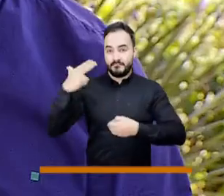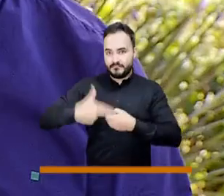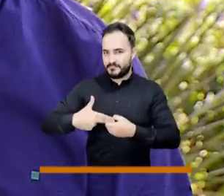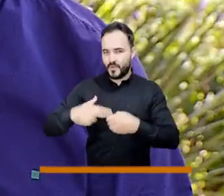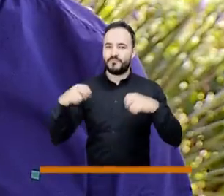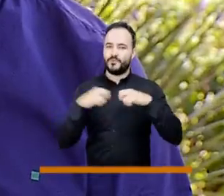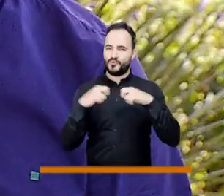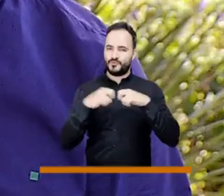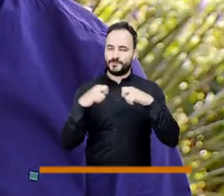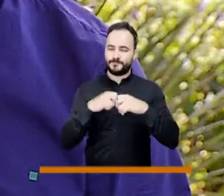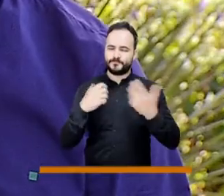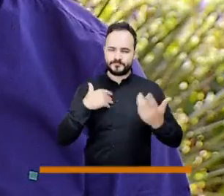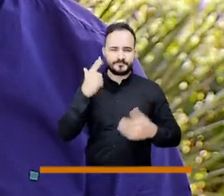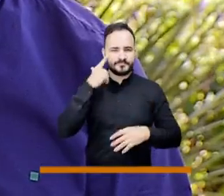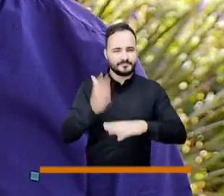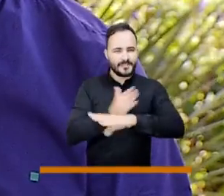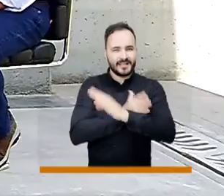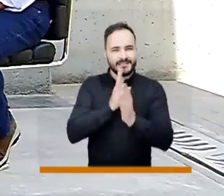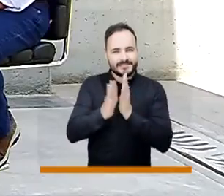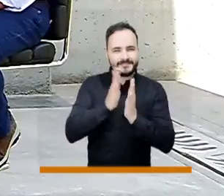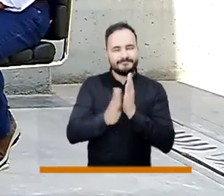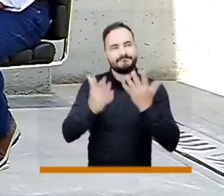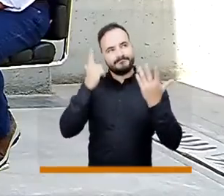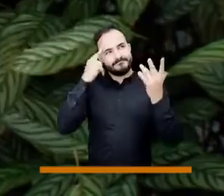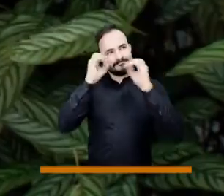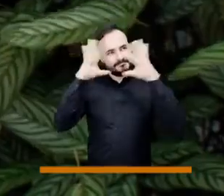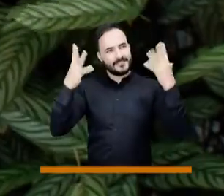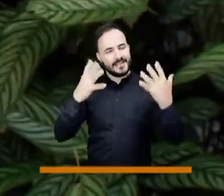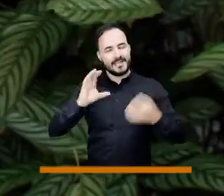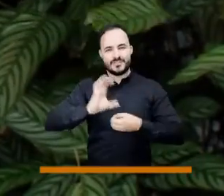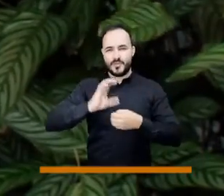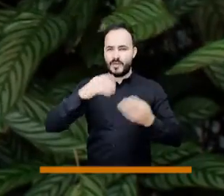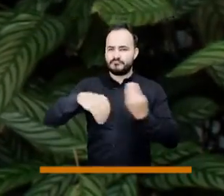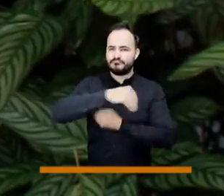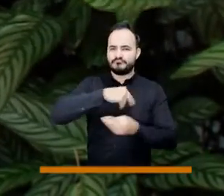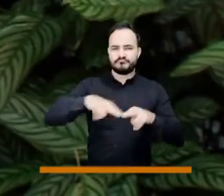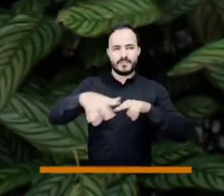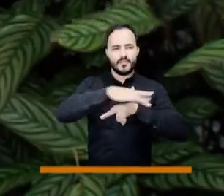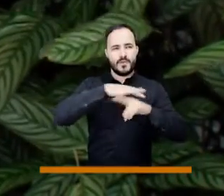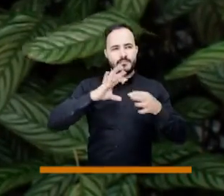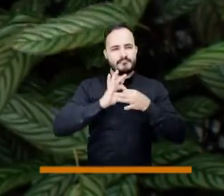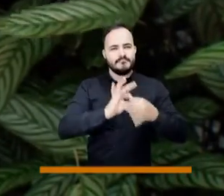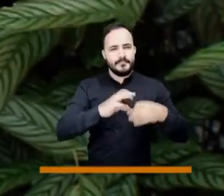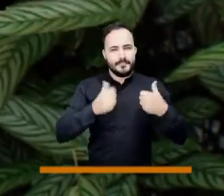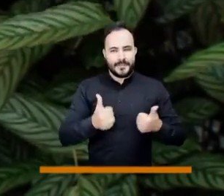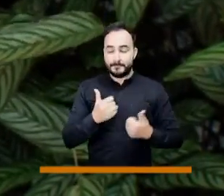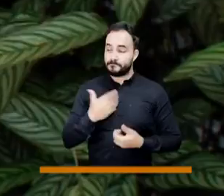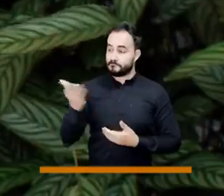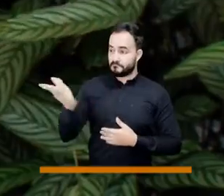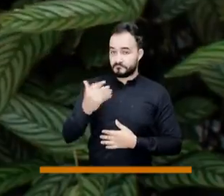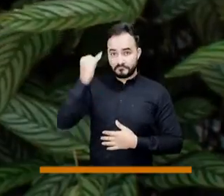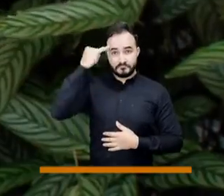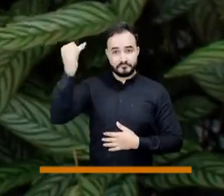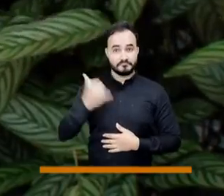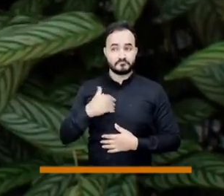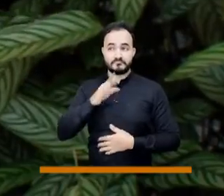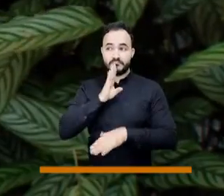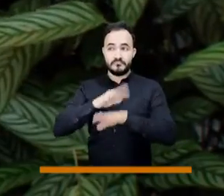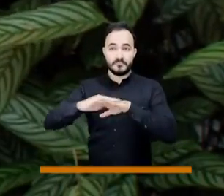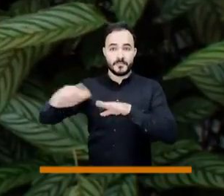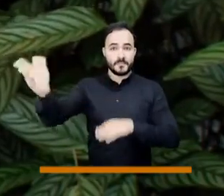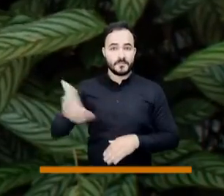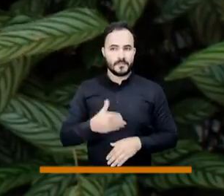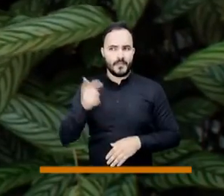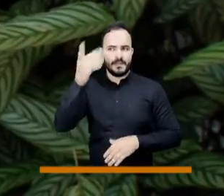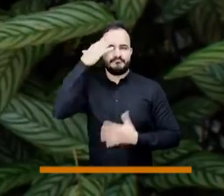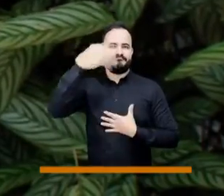precisamente a esa ciudad sostenible de la que veníamos hablando. Y usted, concejal, nos ha traído un invitado que está